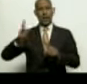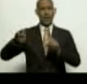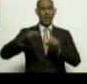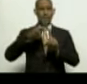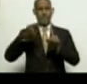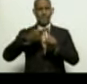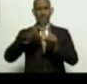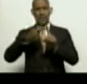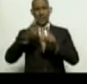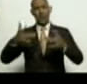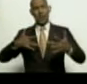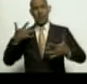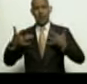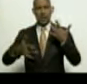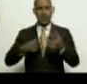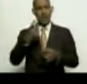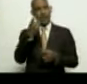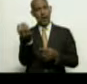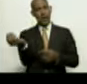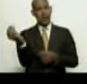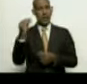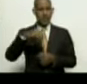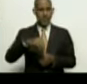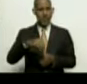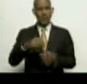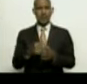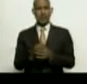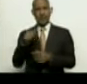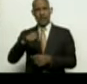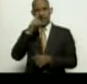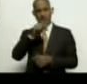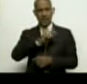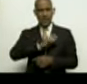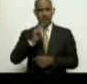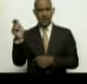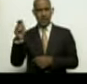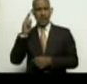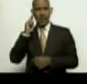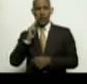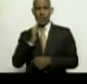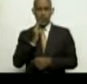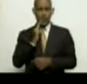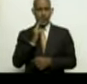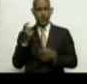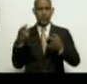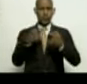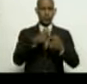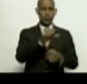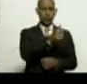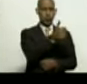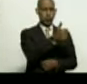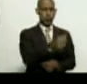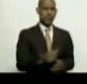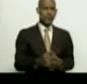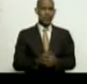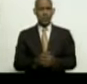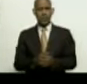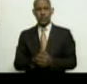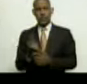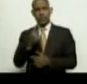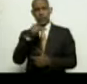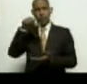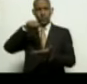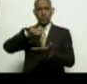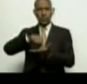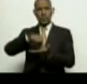una de tantas actividades que se están iniciando en el ciclo conmemorativo del Bicentenario del bolivarianismo versus el monroísmo. No solamente acá, desde el Centro de